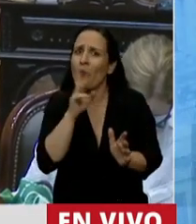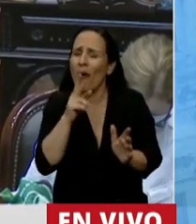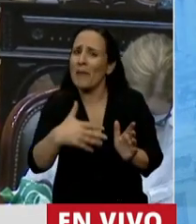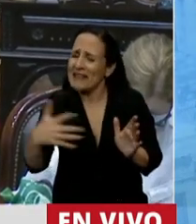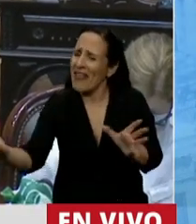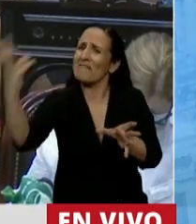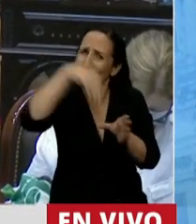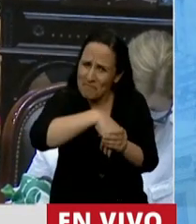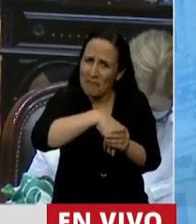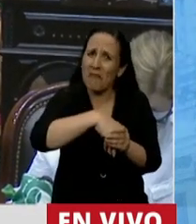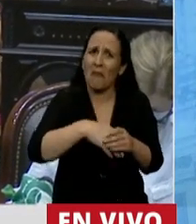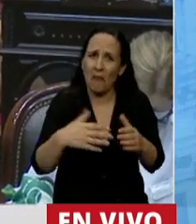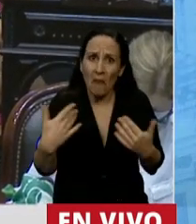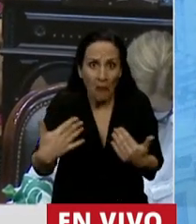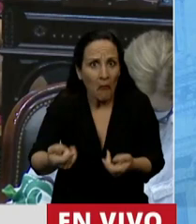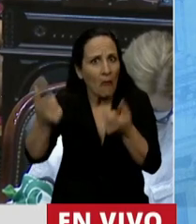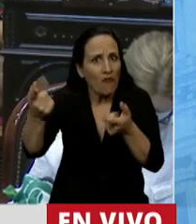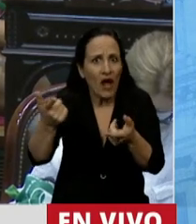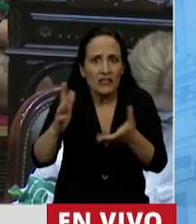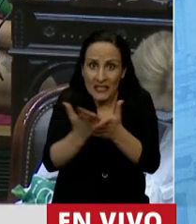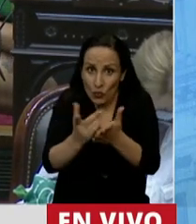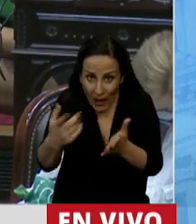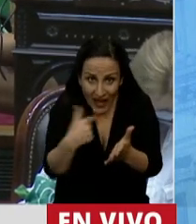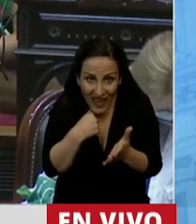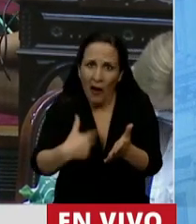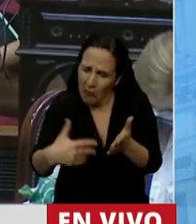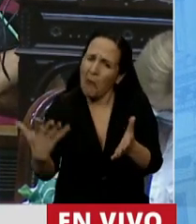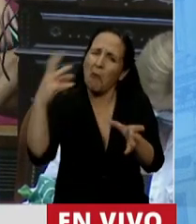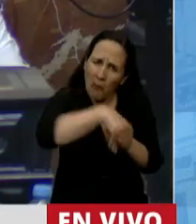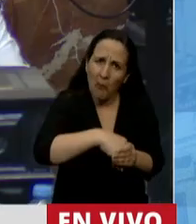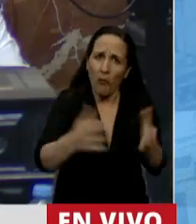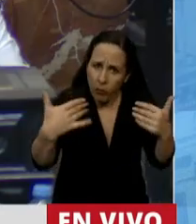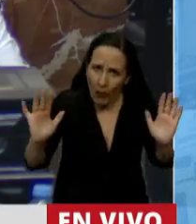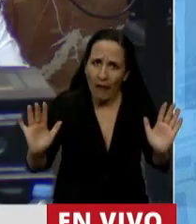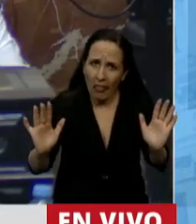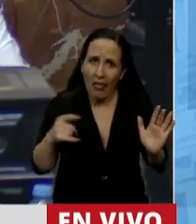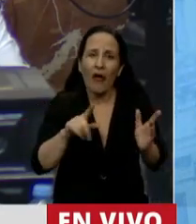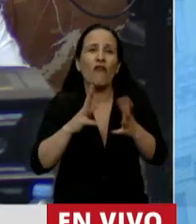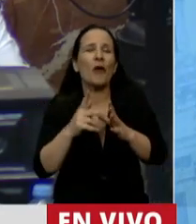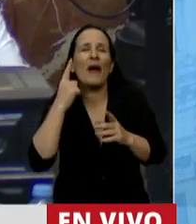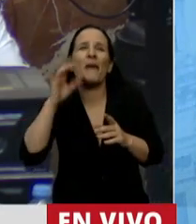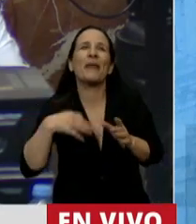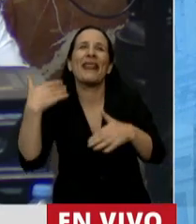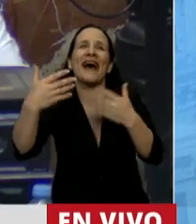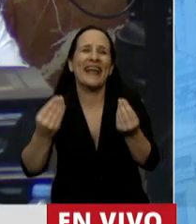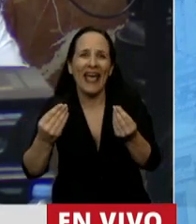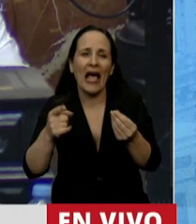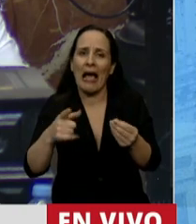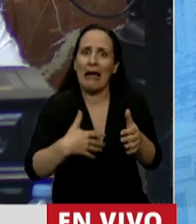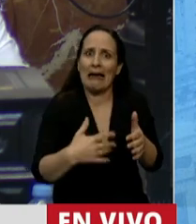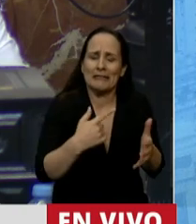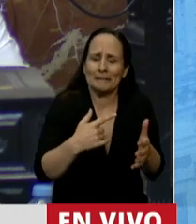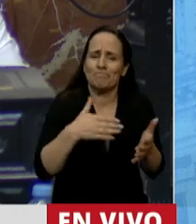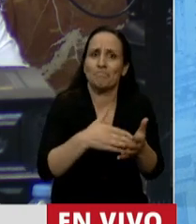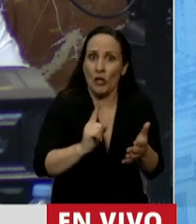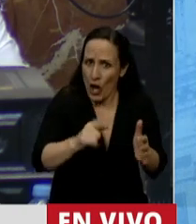puedan estudiar con facilidades, a todas las embarazadas que puedan tener ese proyecto de vida y que eso no se los impida. Es el